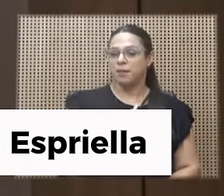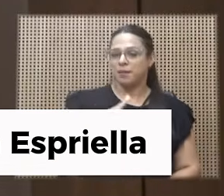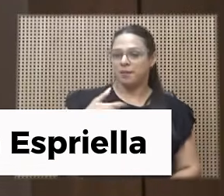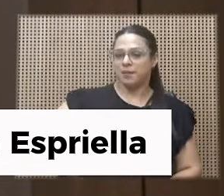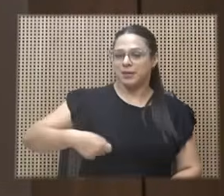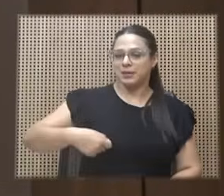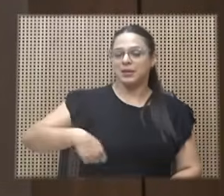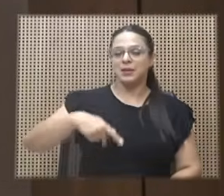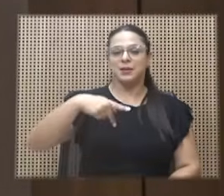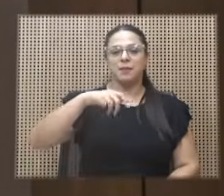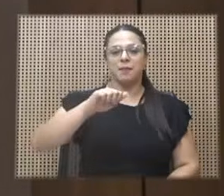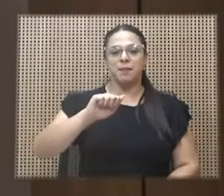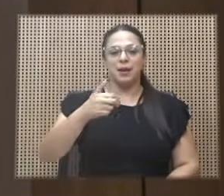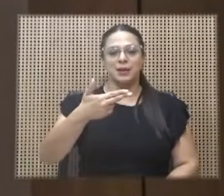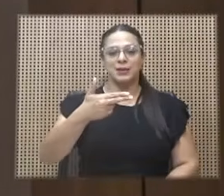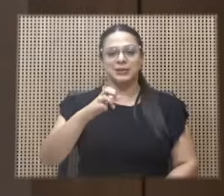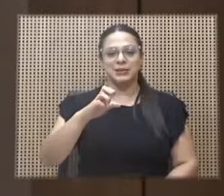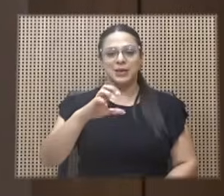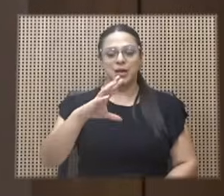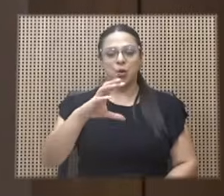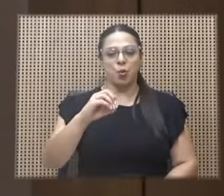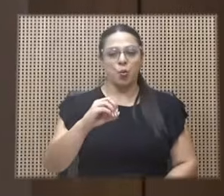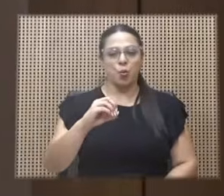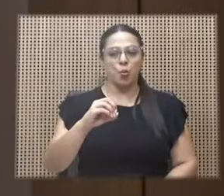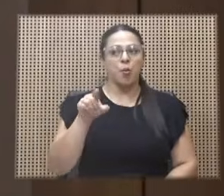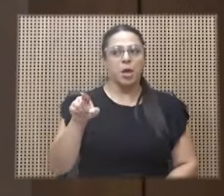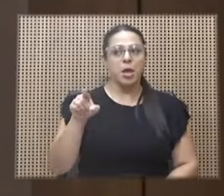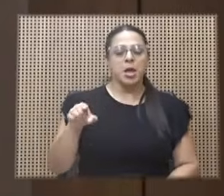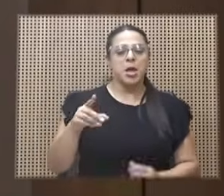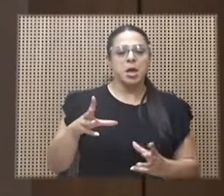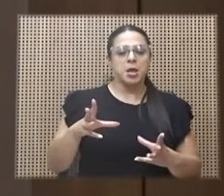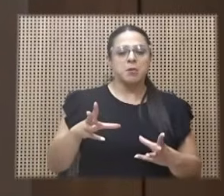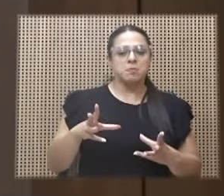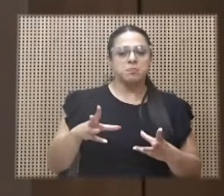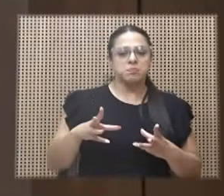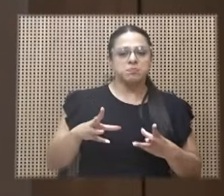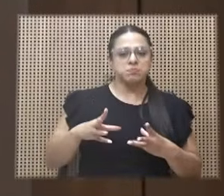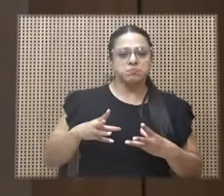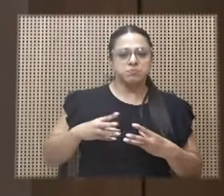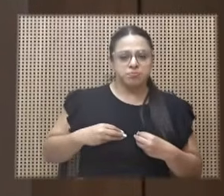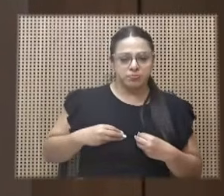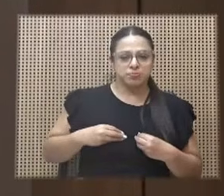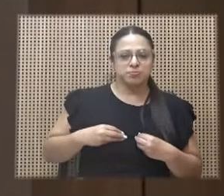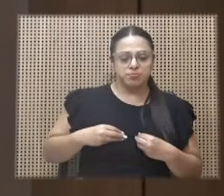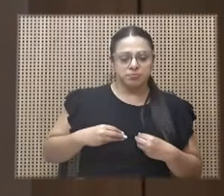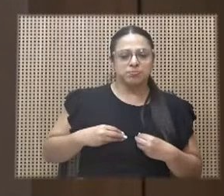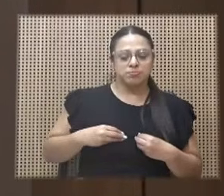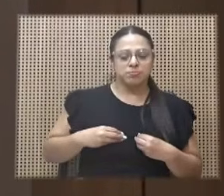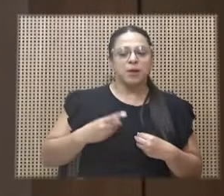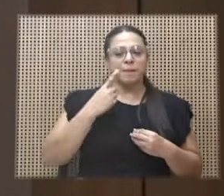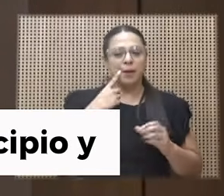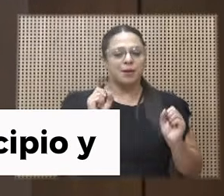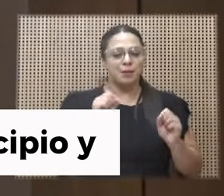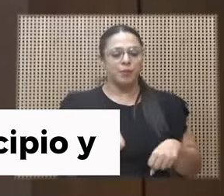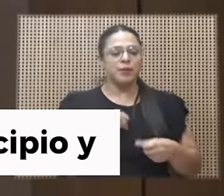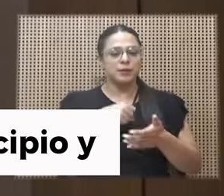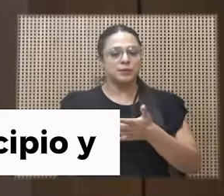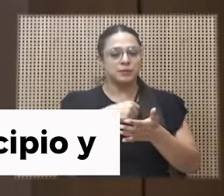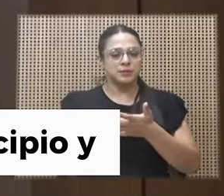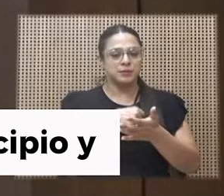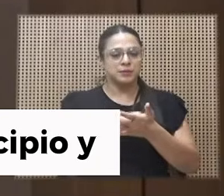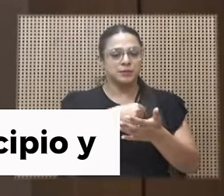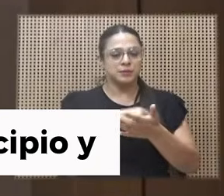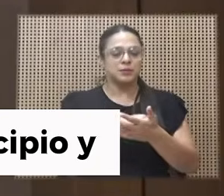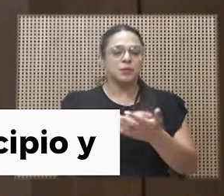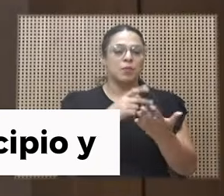la Espriella, le torcieron el brazo, clara y descaradamente, para insistir en un proyecto al que se había